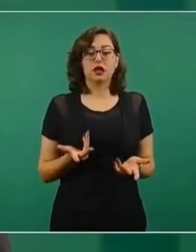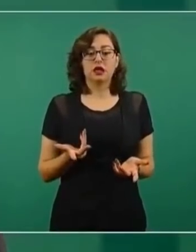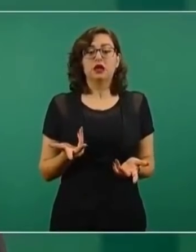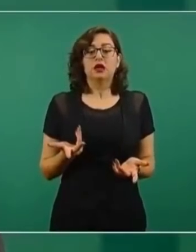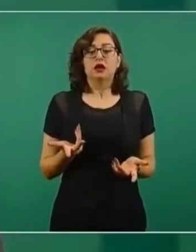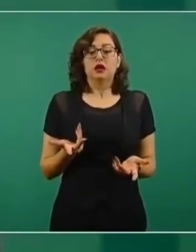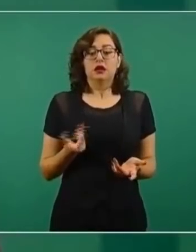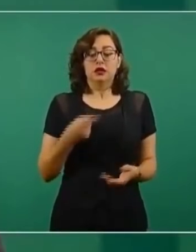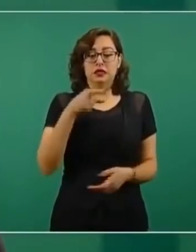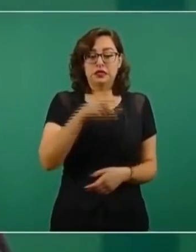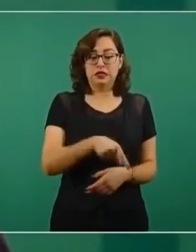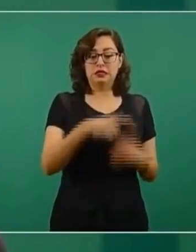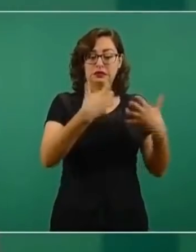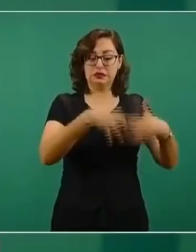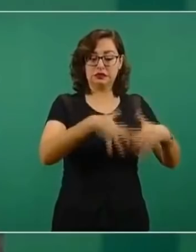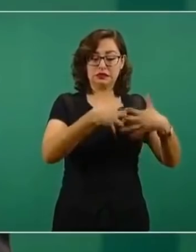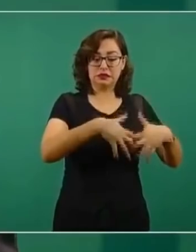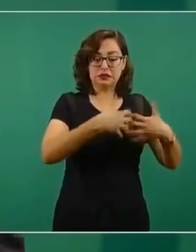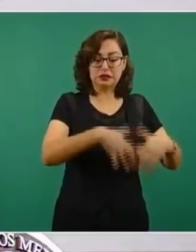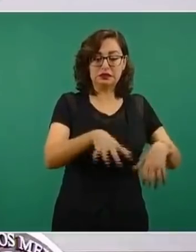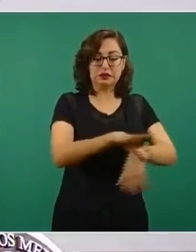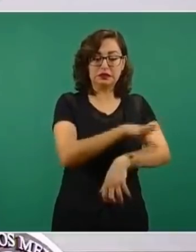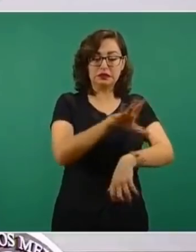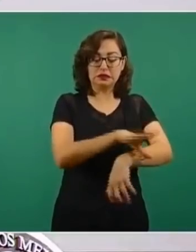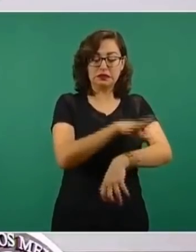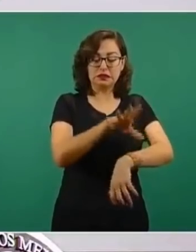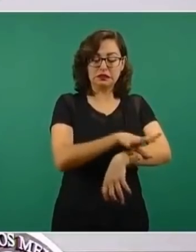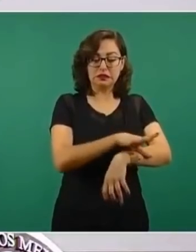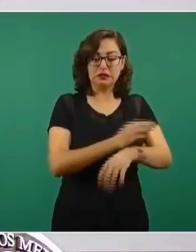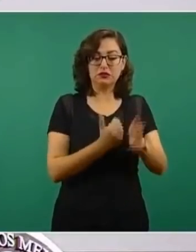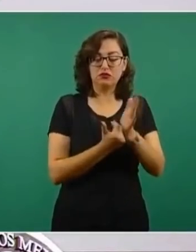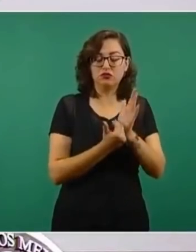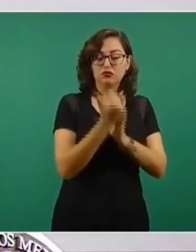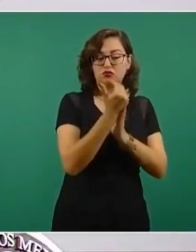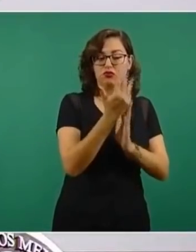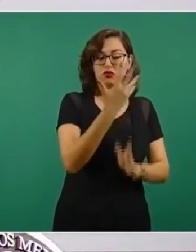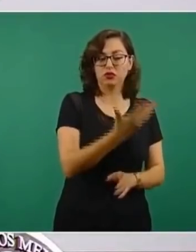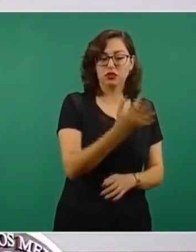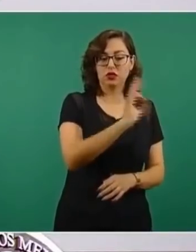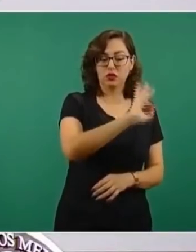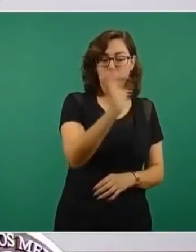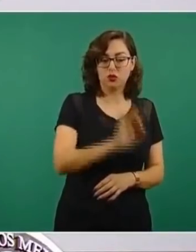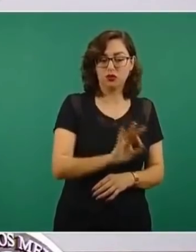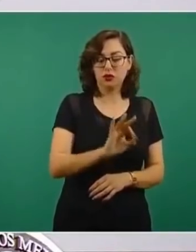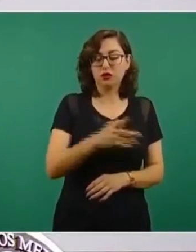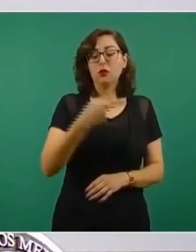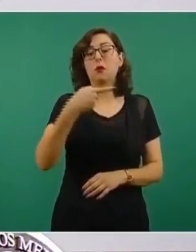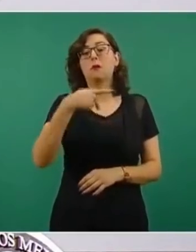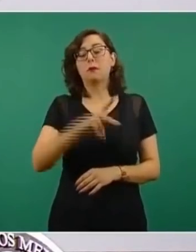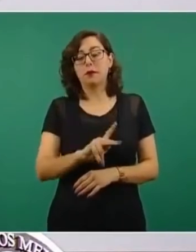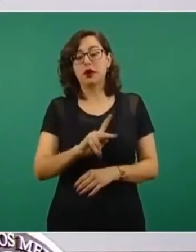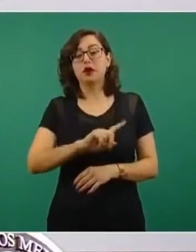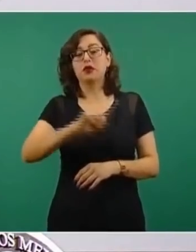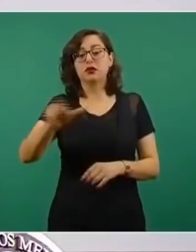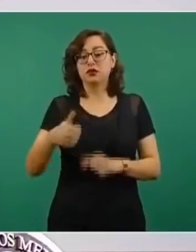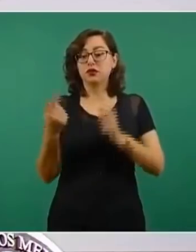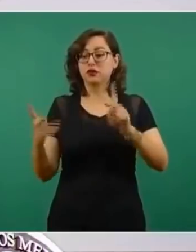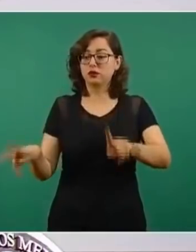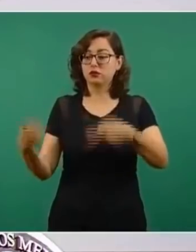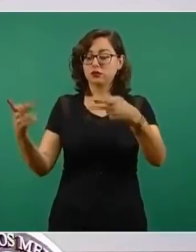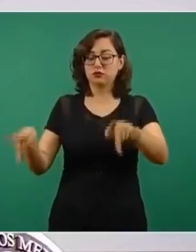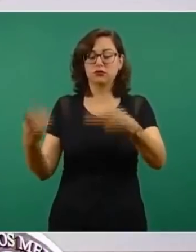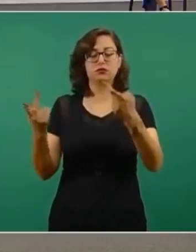el impacto del 60% del costo total de la tarifa, se fue a un 5%, sin embargo en el valor acumulado ya con las tarifas reguladas quedó en un